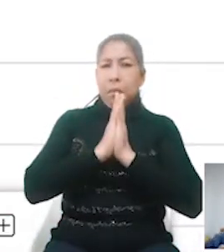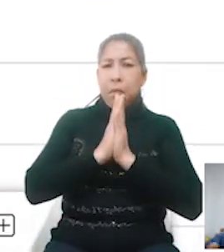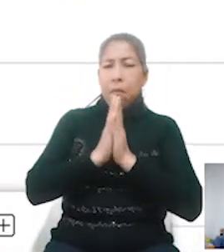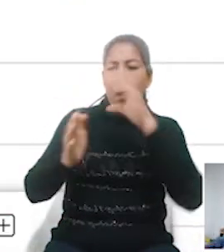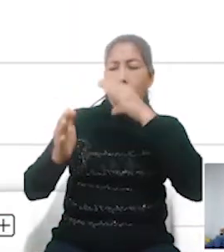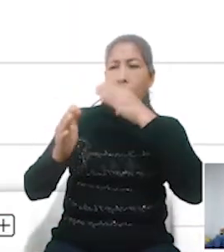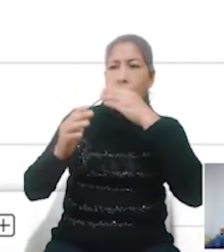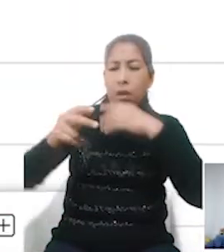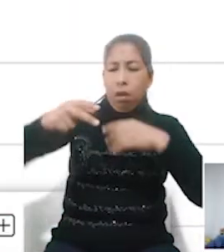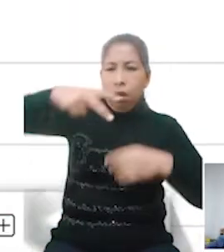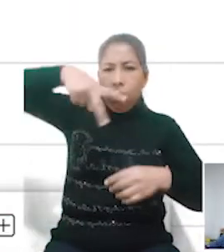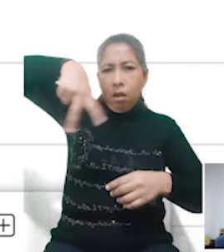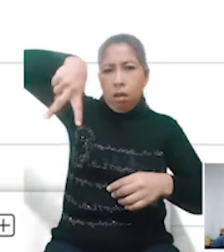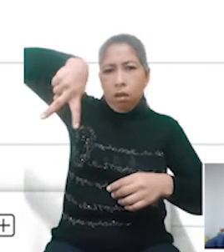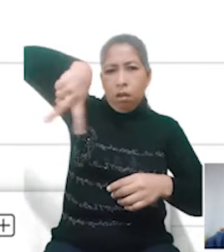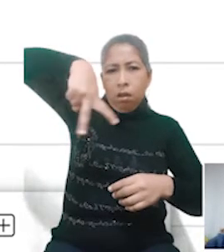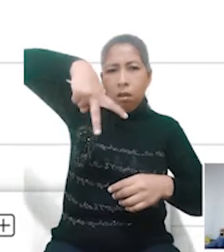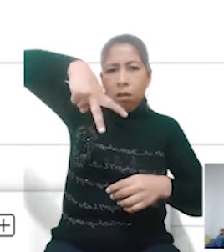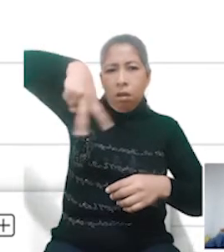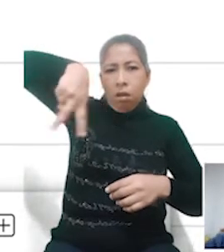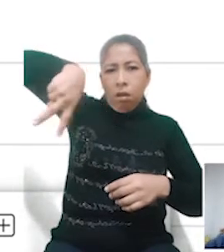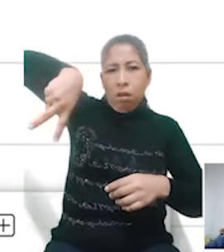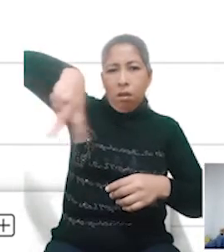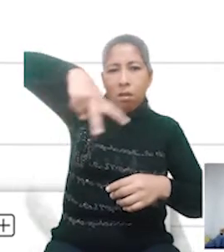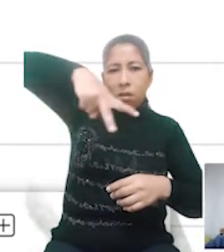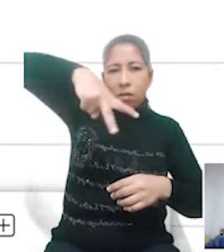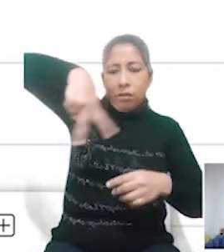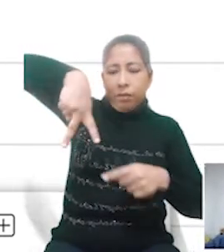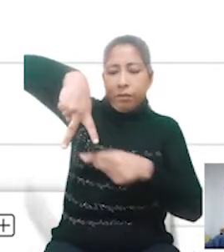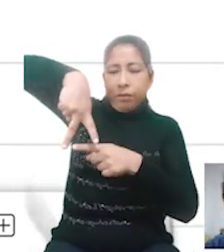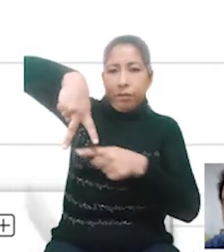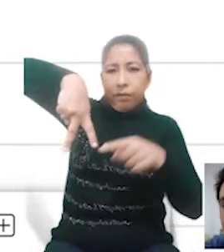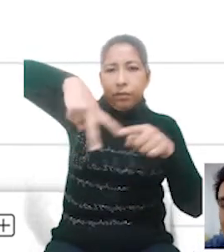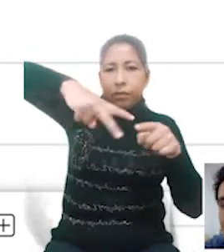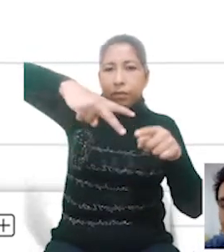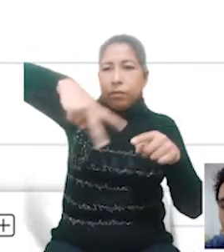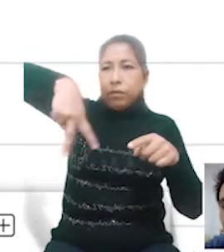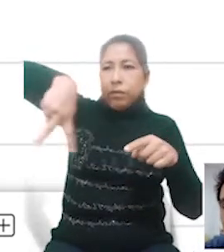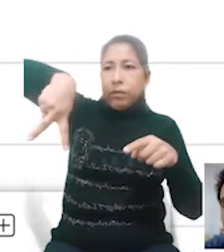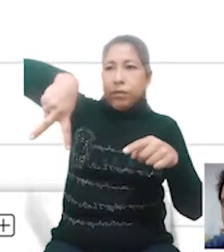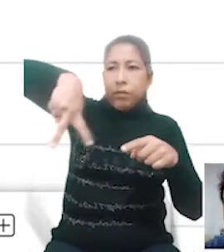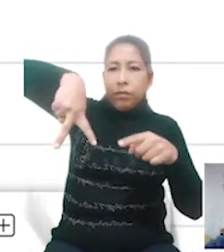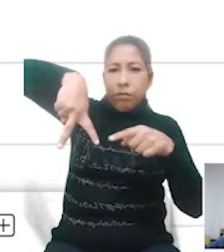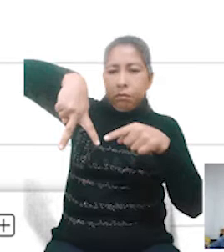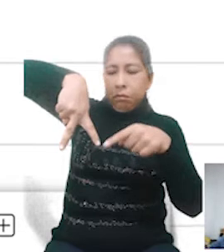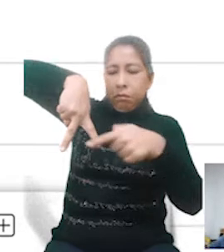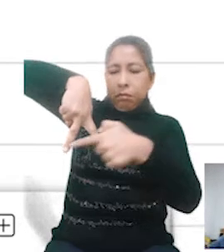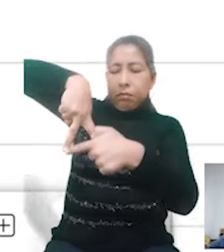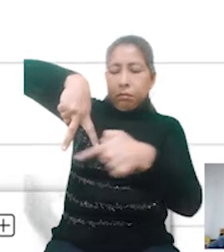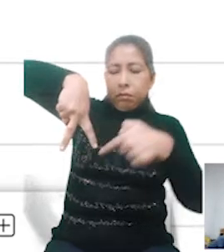la longitud de un péndulo que recorre entre sus dos posiciones una distancia de